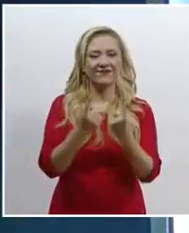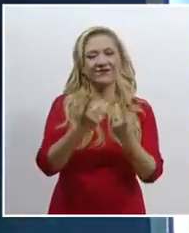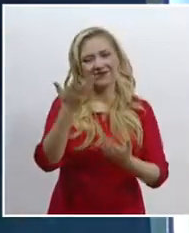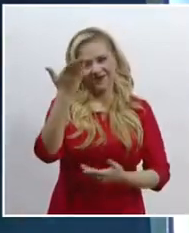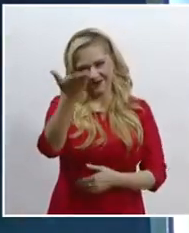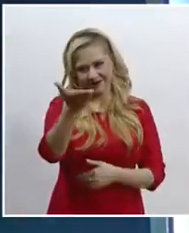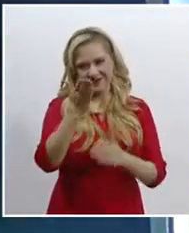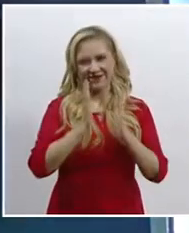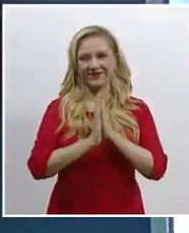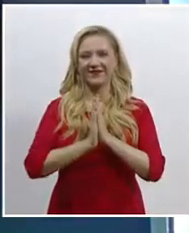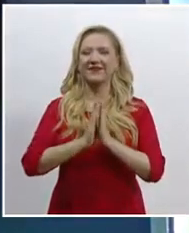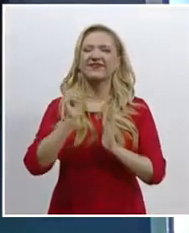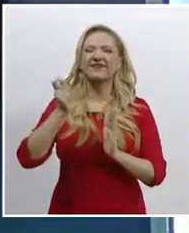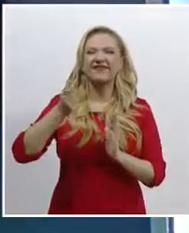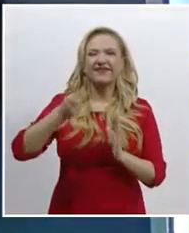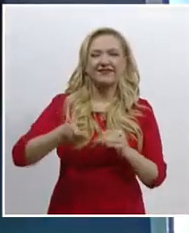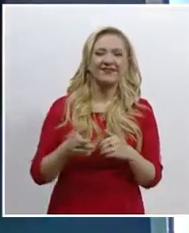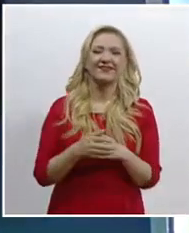favor.